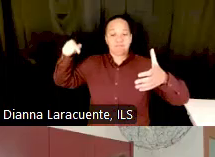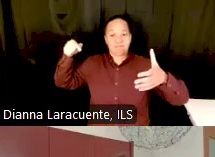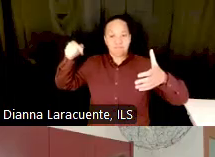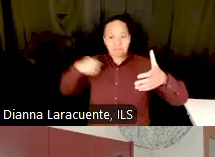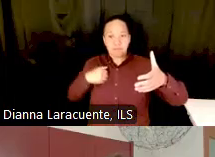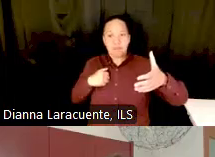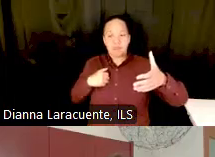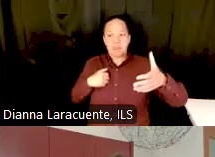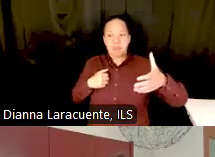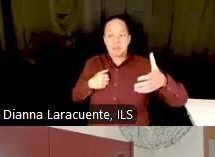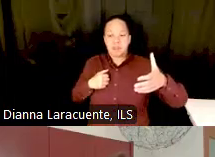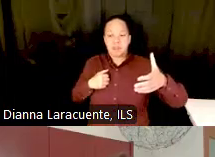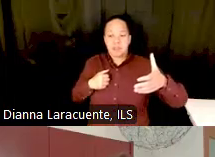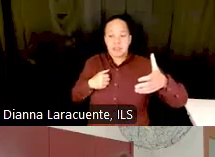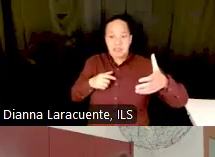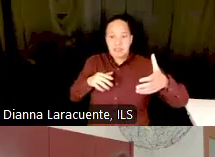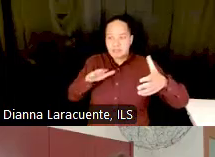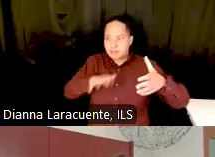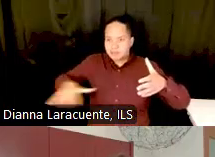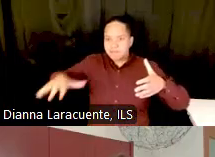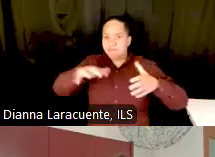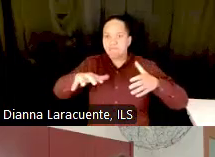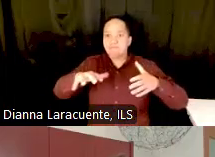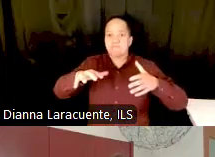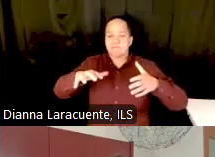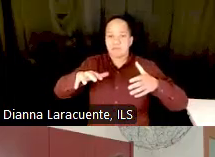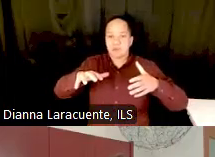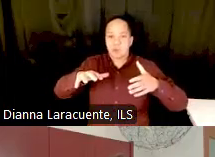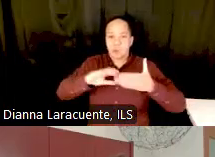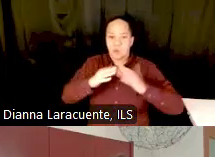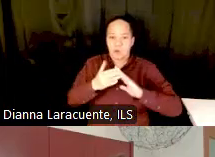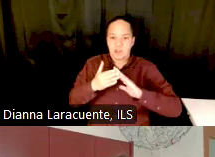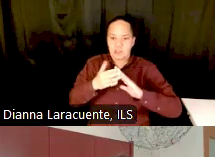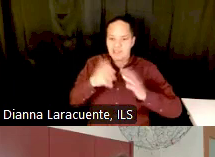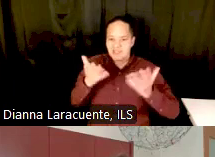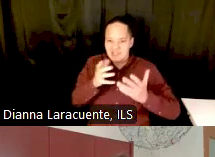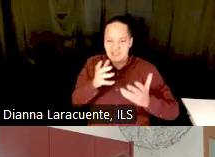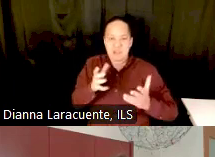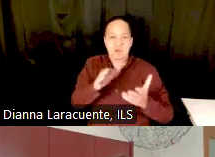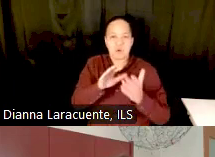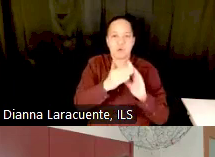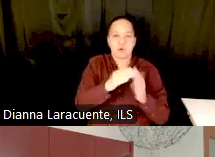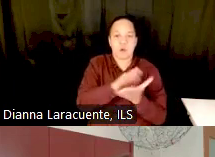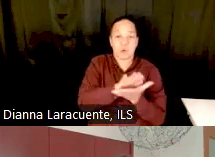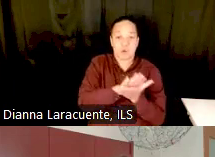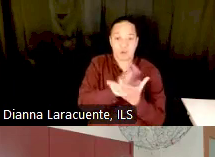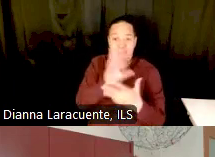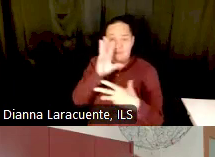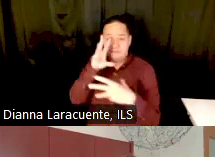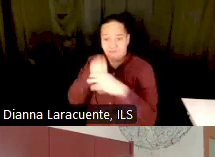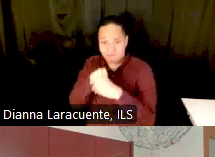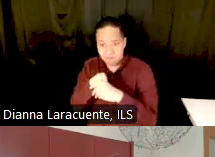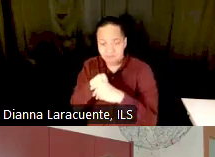la expresión de la comunidad primera es la comunidad escolar, pero también pertenece a esa